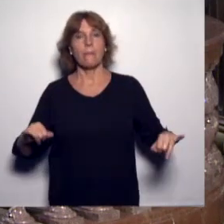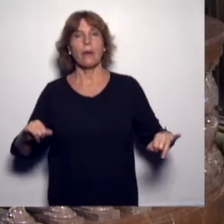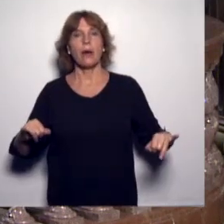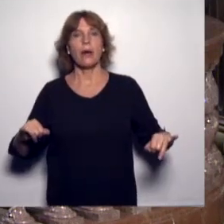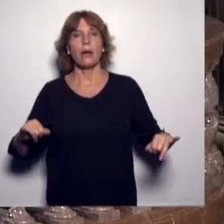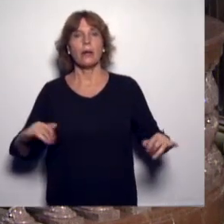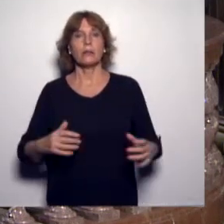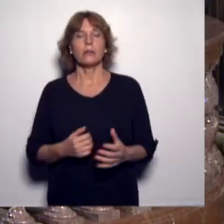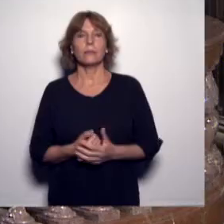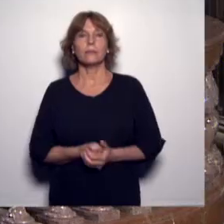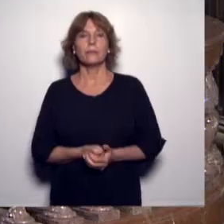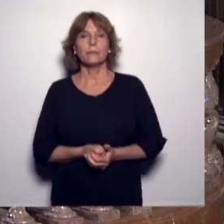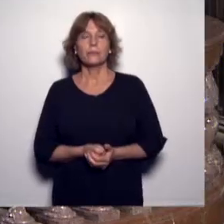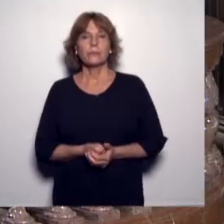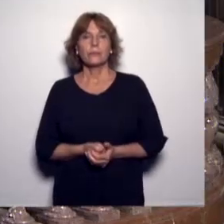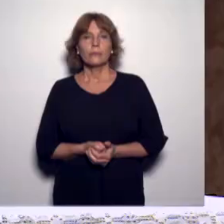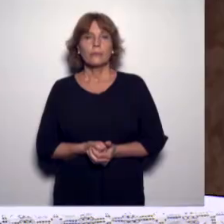danos la